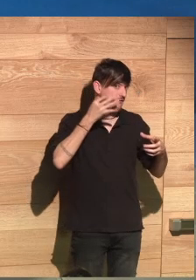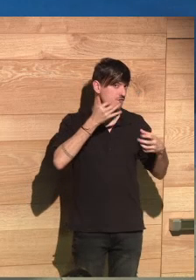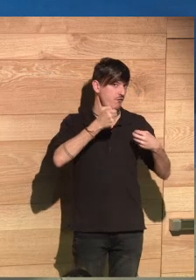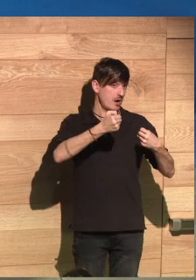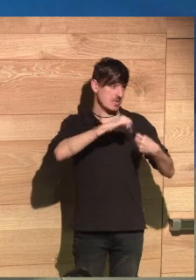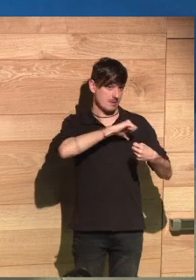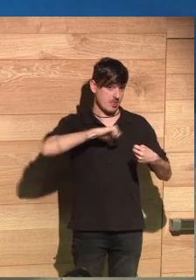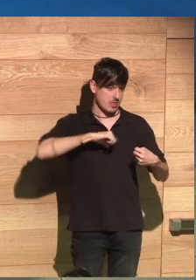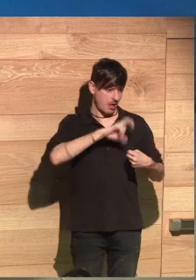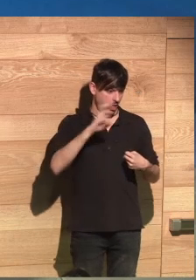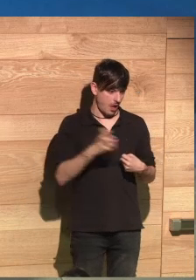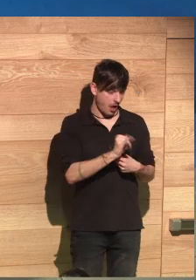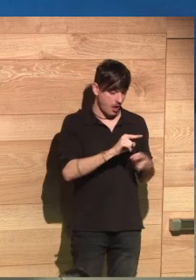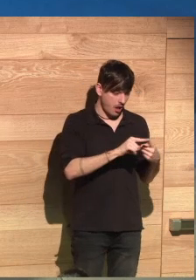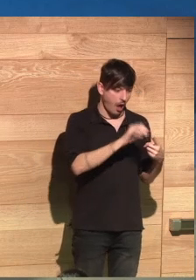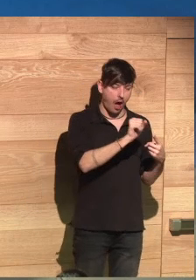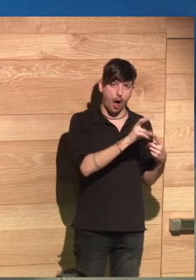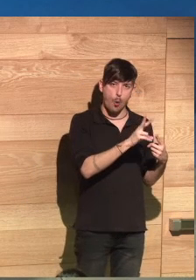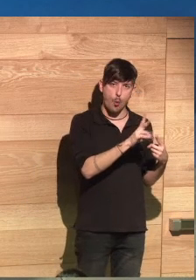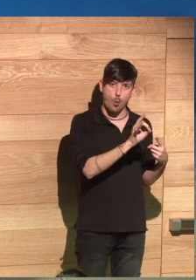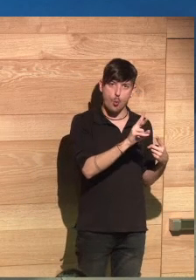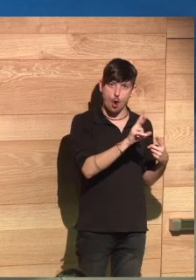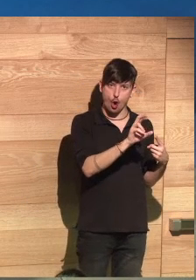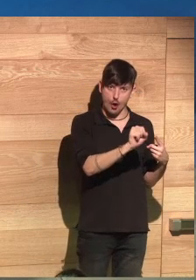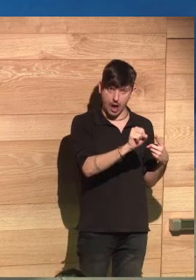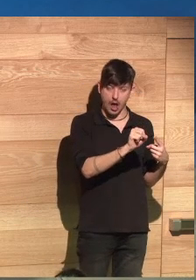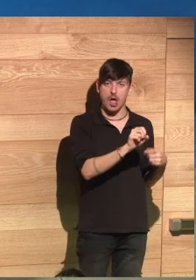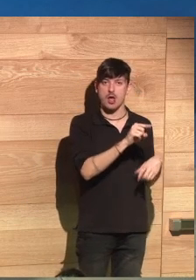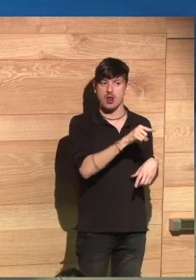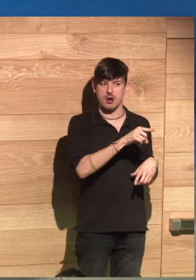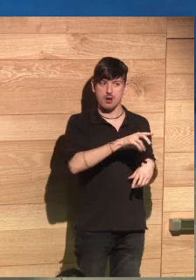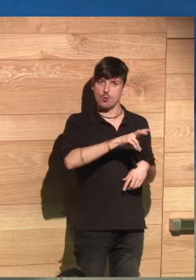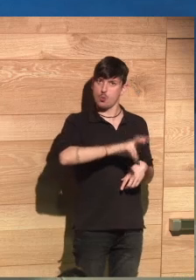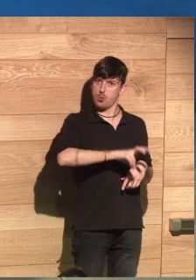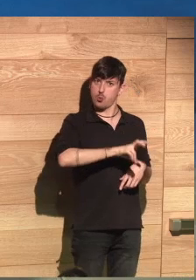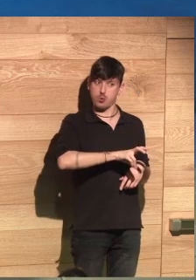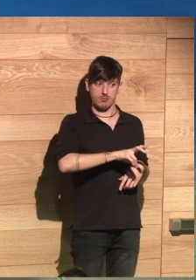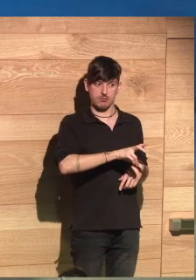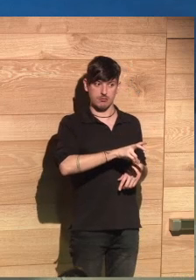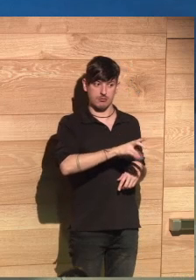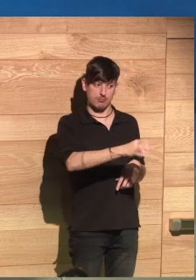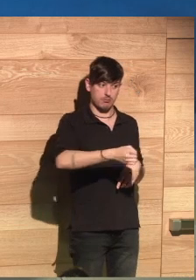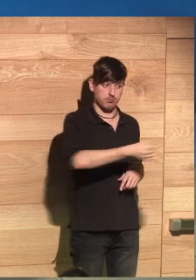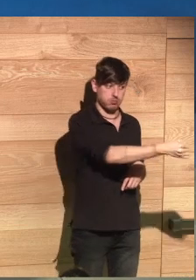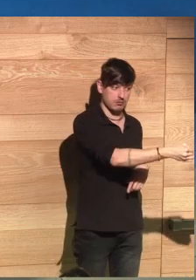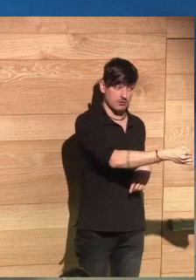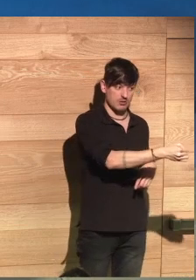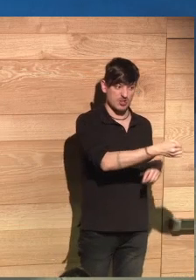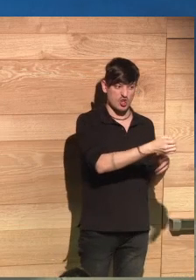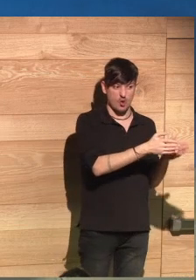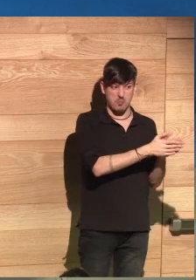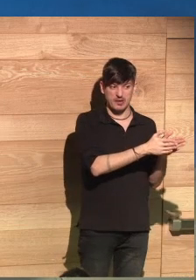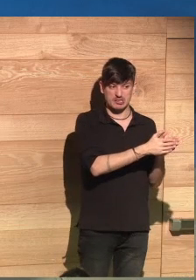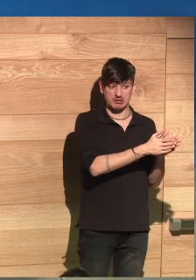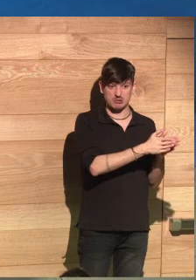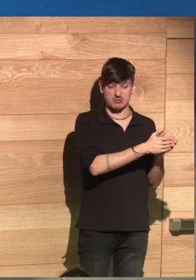independientes. Hay varias. Es Aurora, vemos a Aurora la que destinan porque es la que más vale. Allí le hacen la jugarreta los colegas que dicen, bueno,